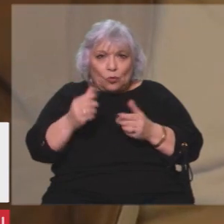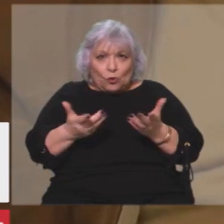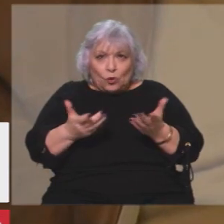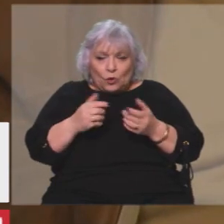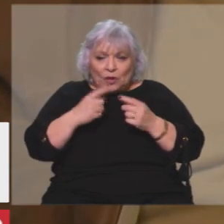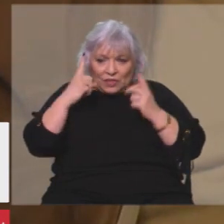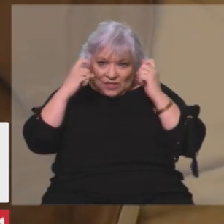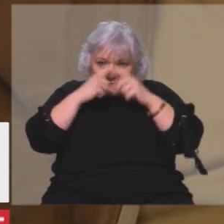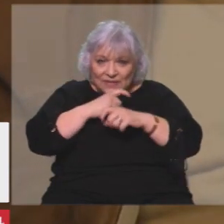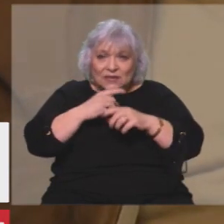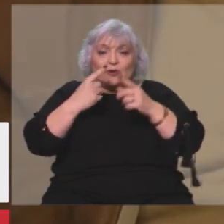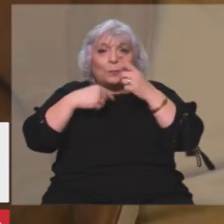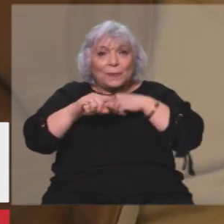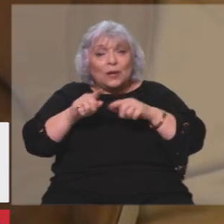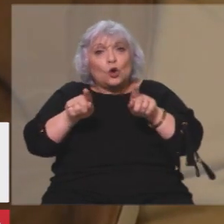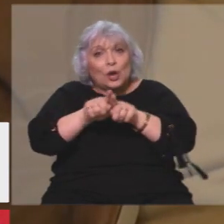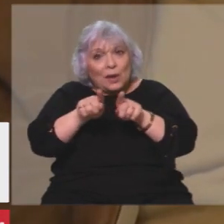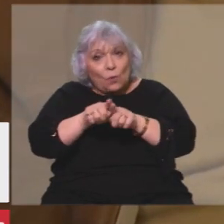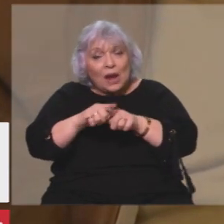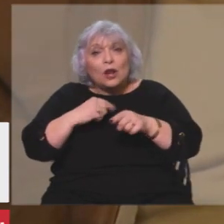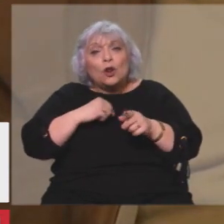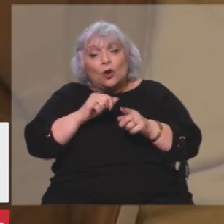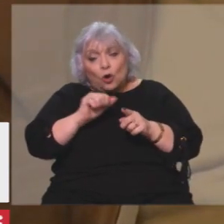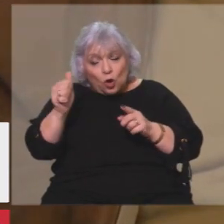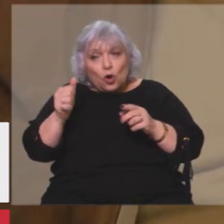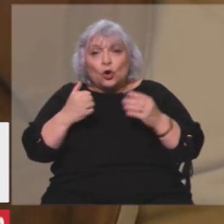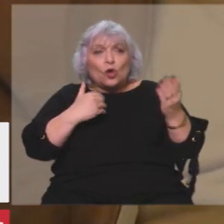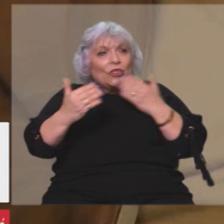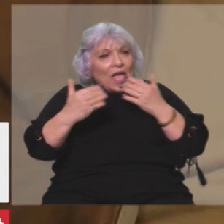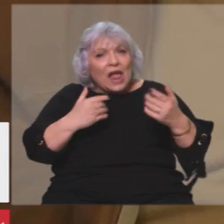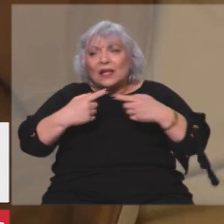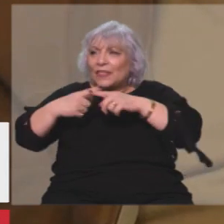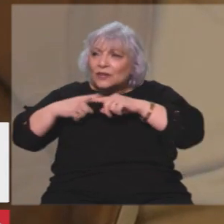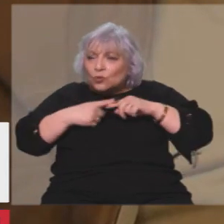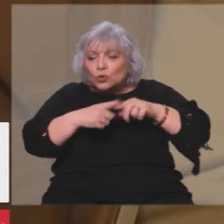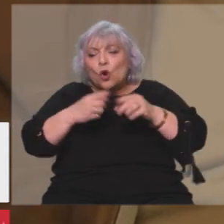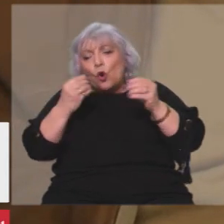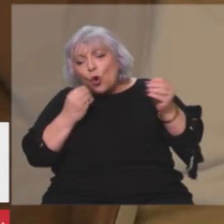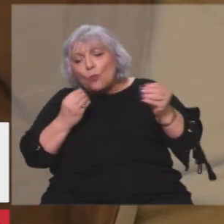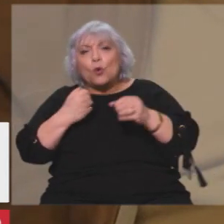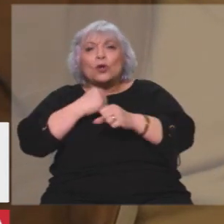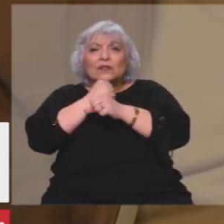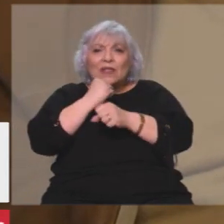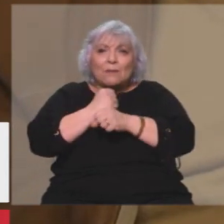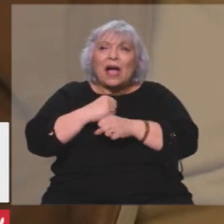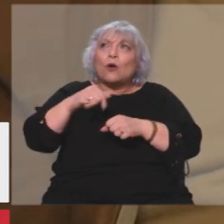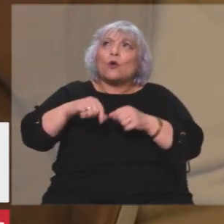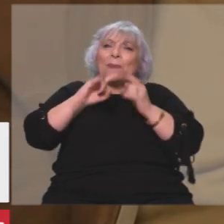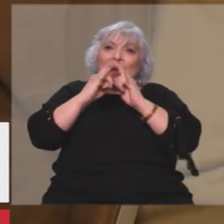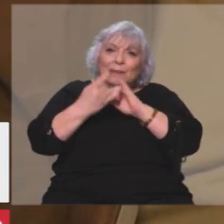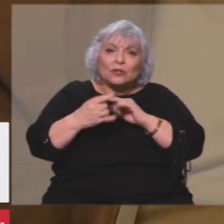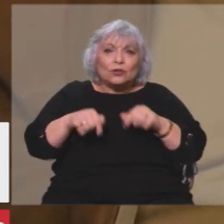a pesar de eso hemos logrado obtener en base al diálogo a la discusión en base al trabajo legislativo en esta